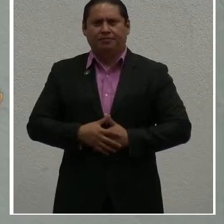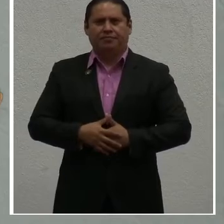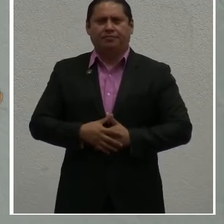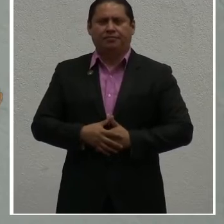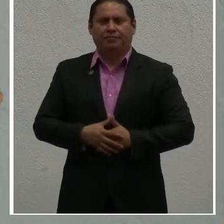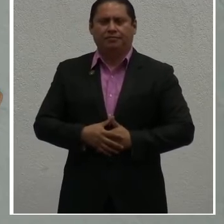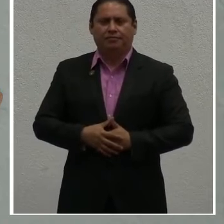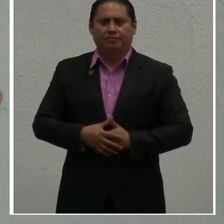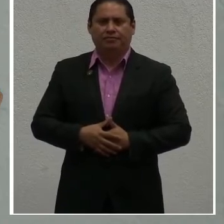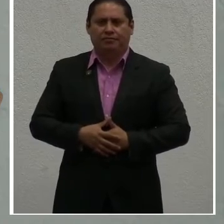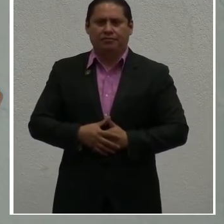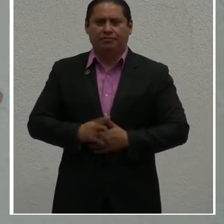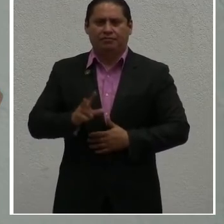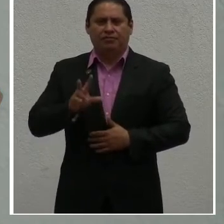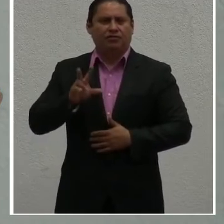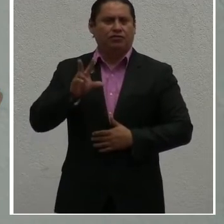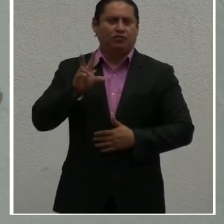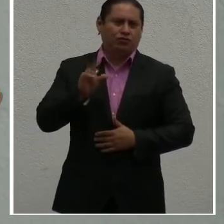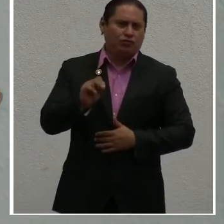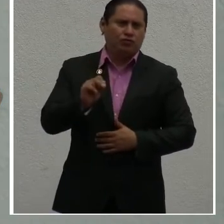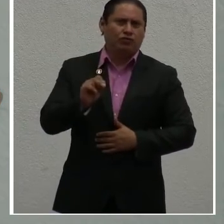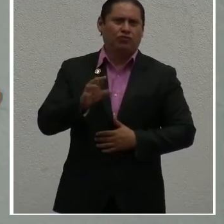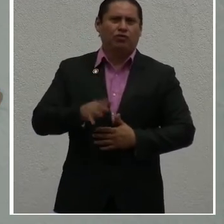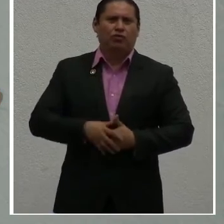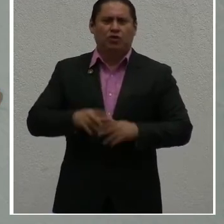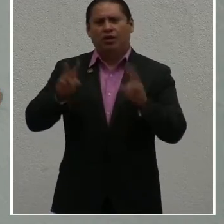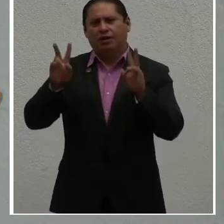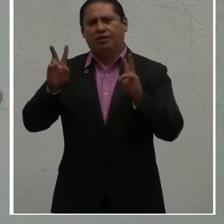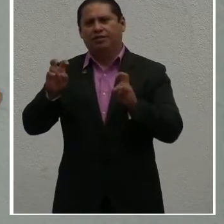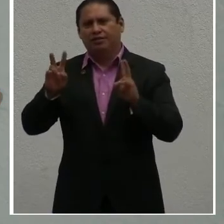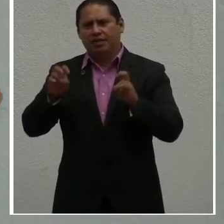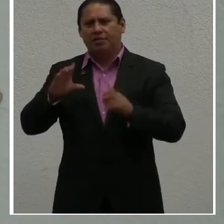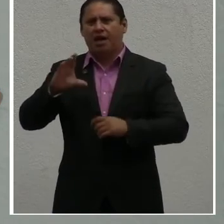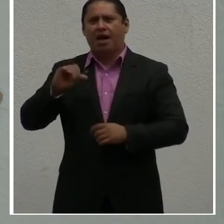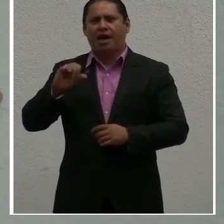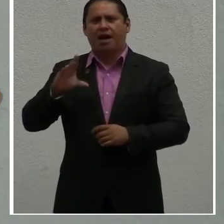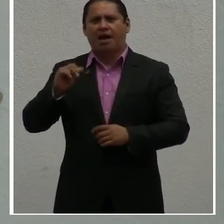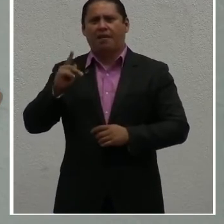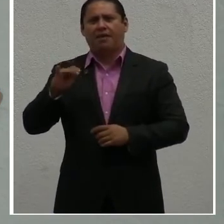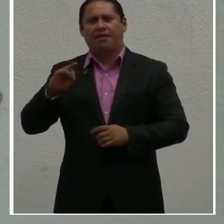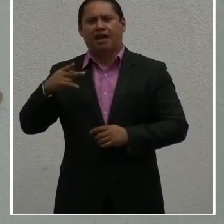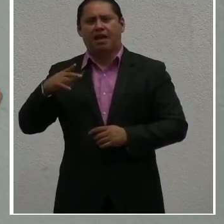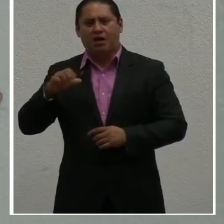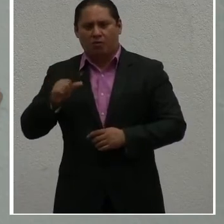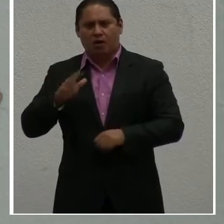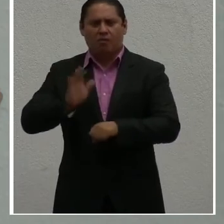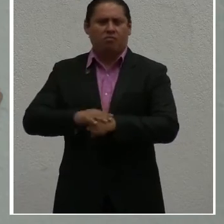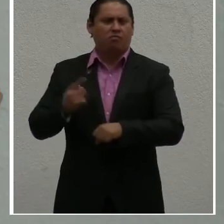no comparto la parte del tema de Acapetagua, porque